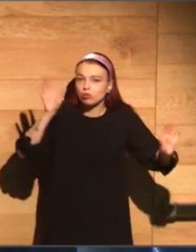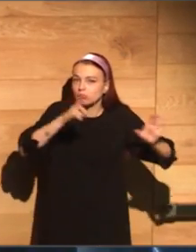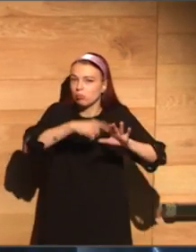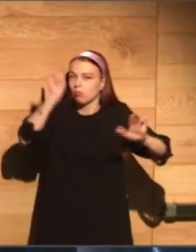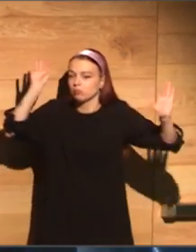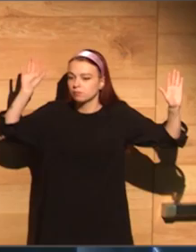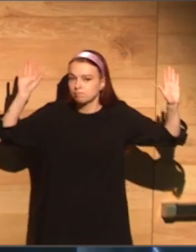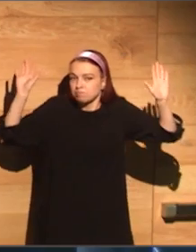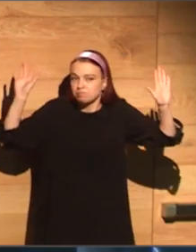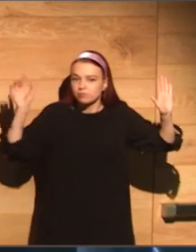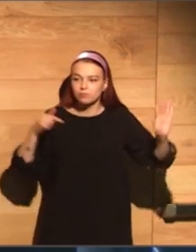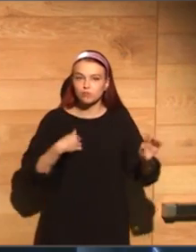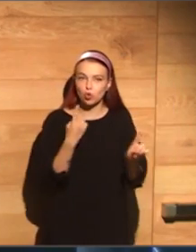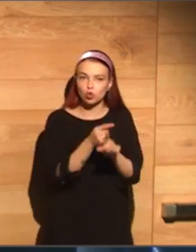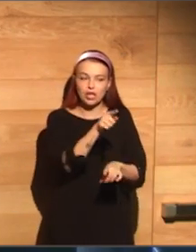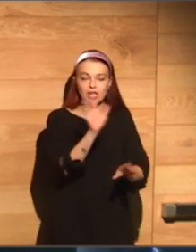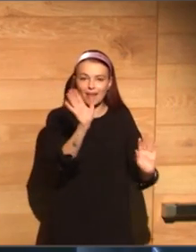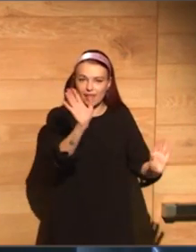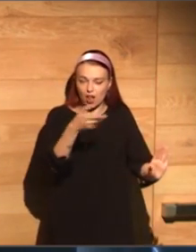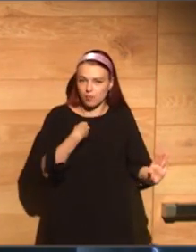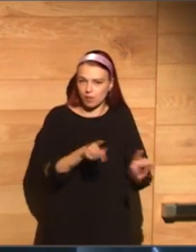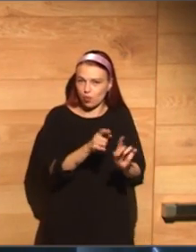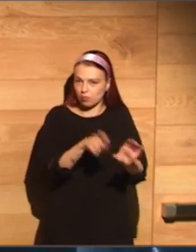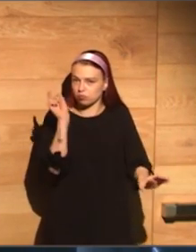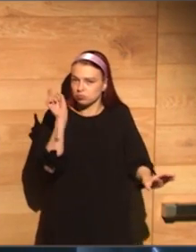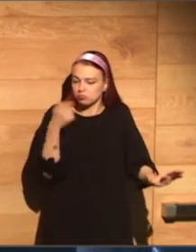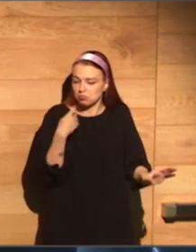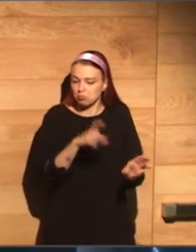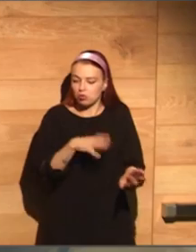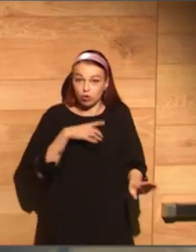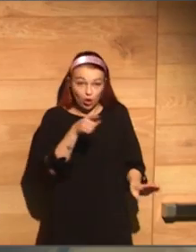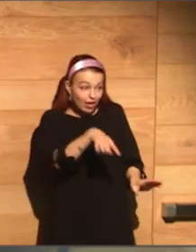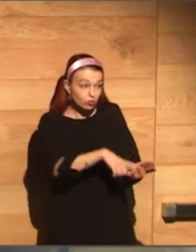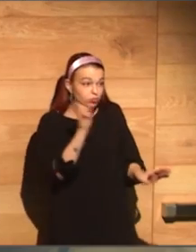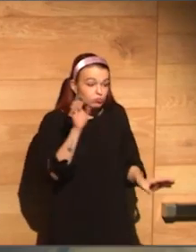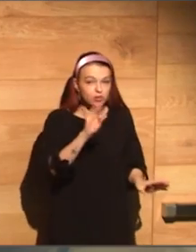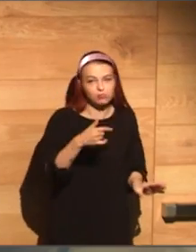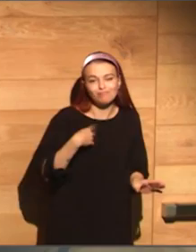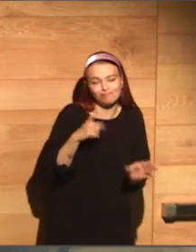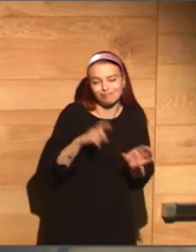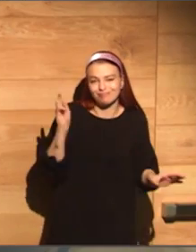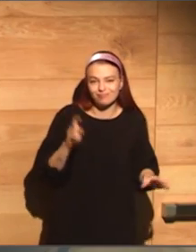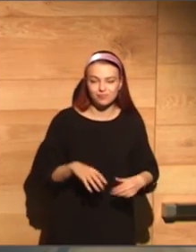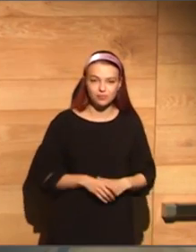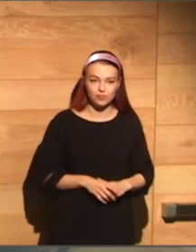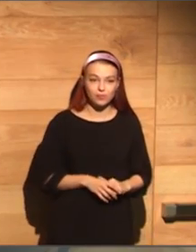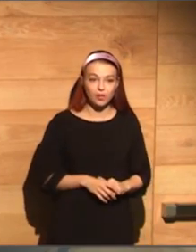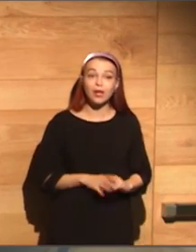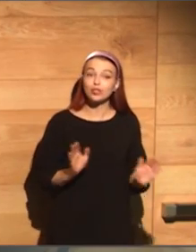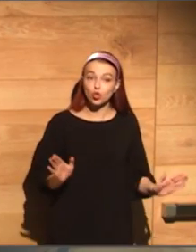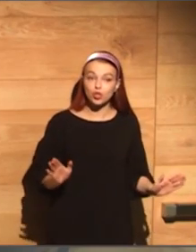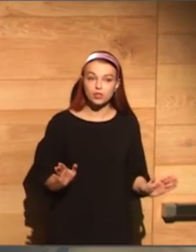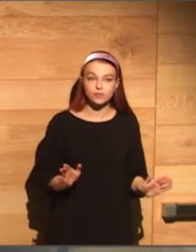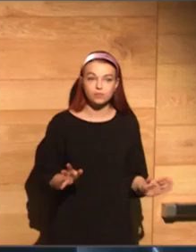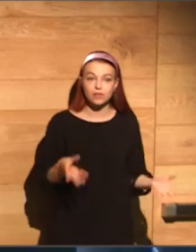Completamente. O sea, ni con ellos ni contigo. Yo equidistante. Tú estás equidistante, ¿no? Tú equidistante, de derecha. Yo equidistante. Se plantean seguir con